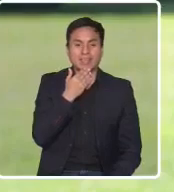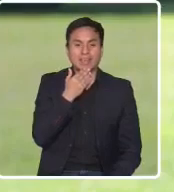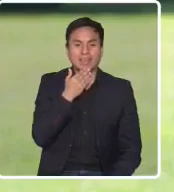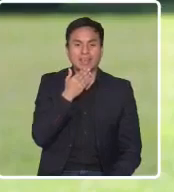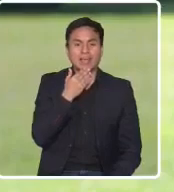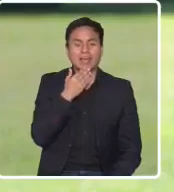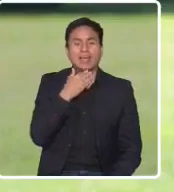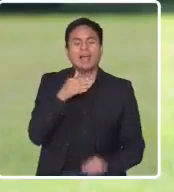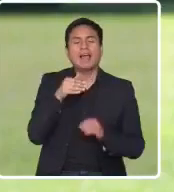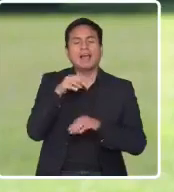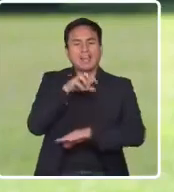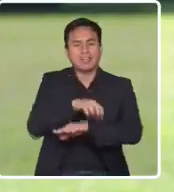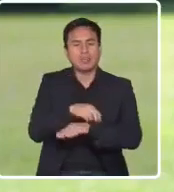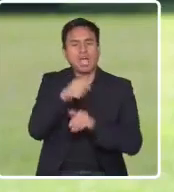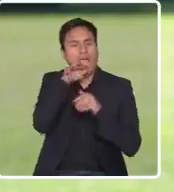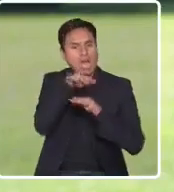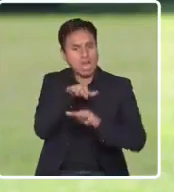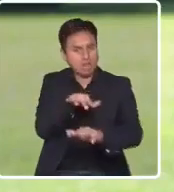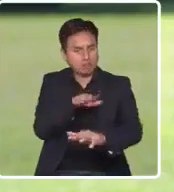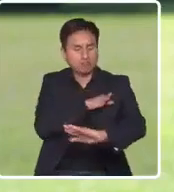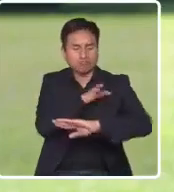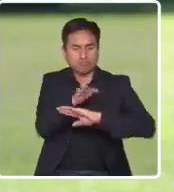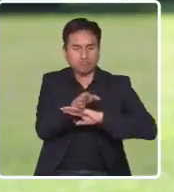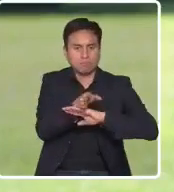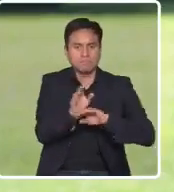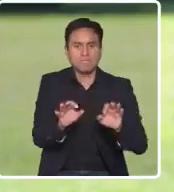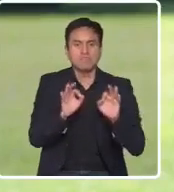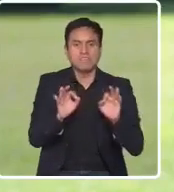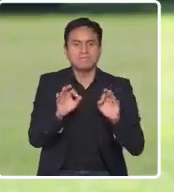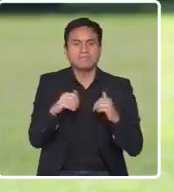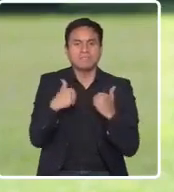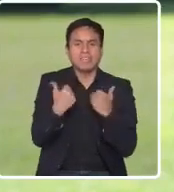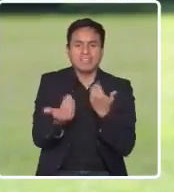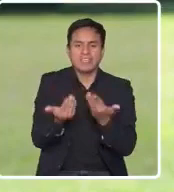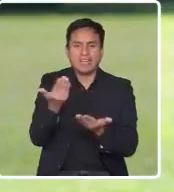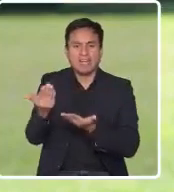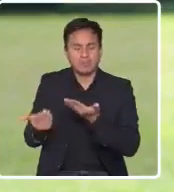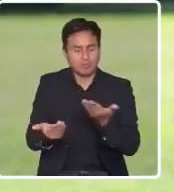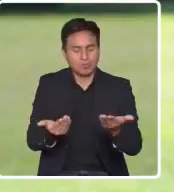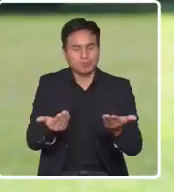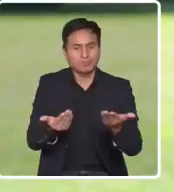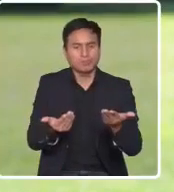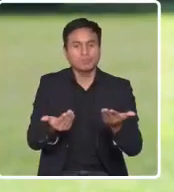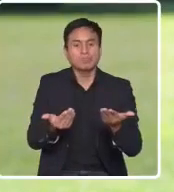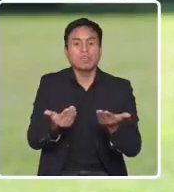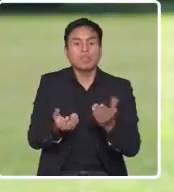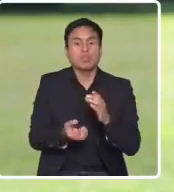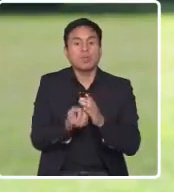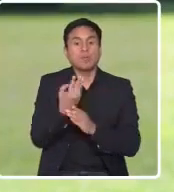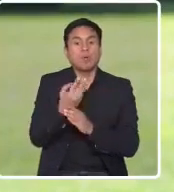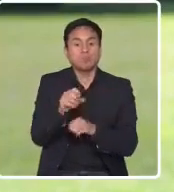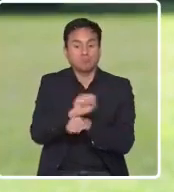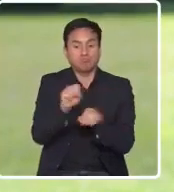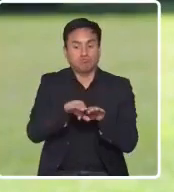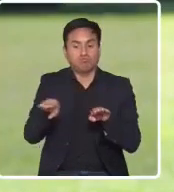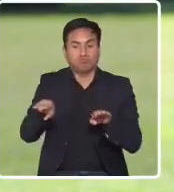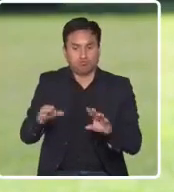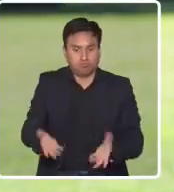en la región de Los Ríos, en particular entregando una parte de este nuevo parque